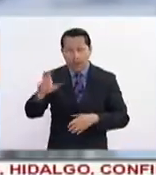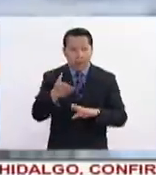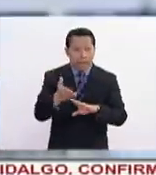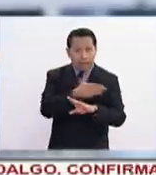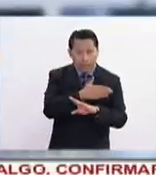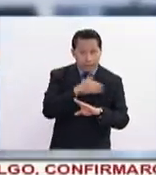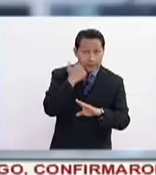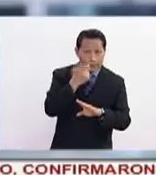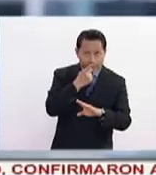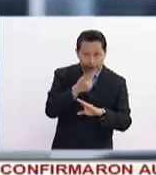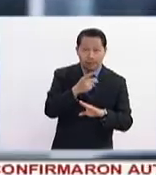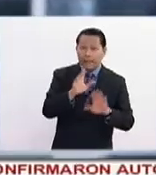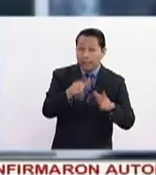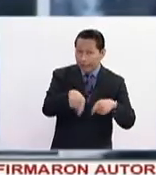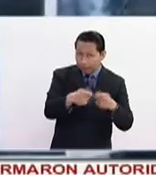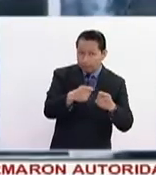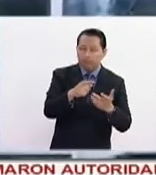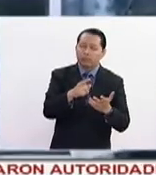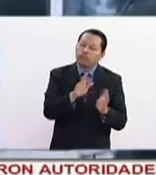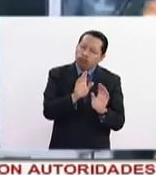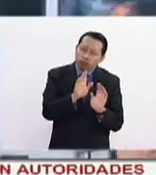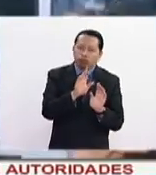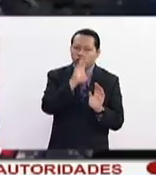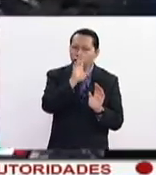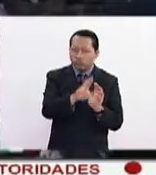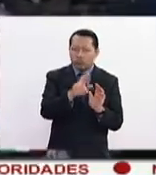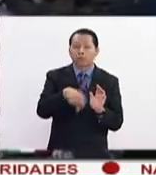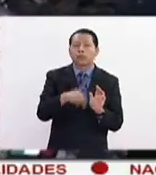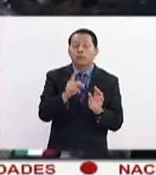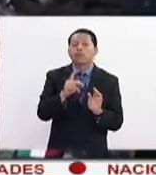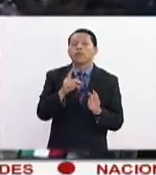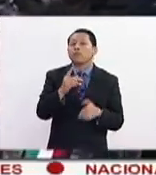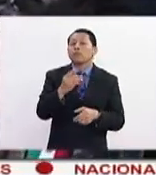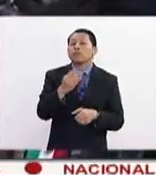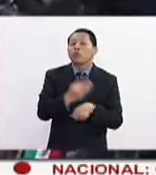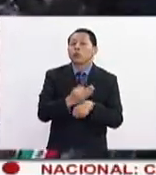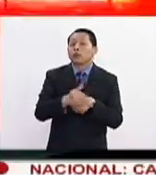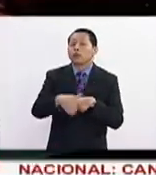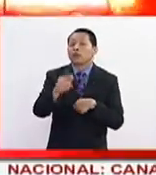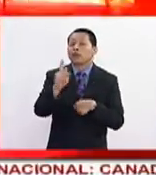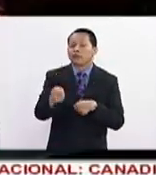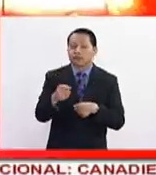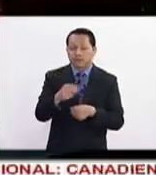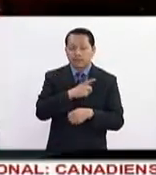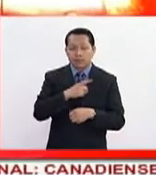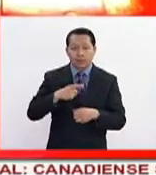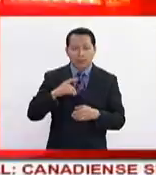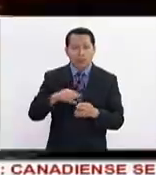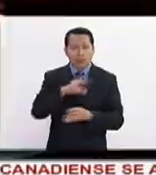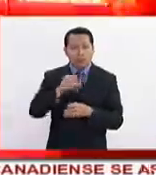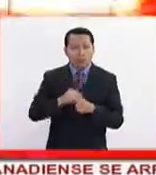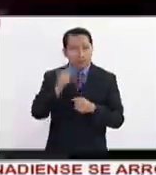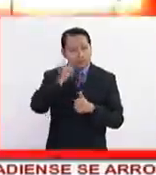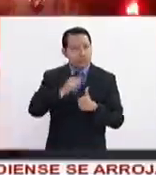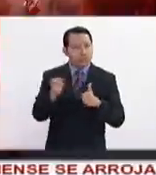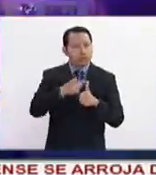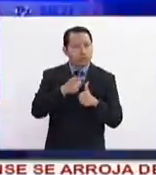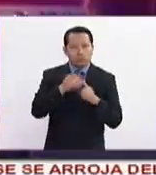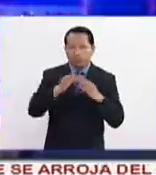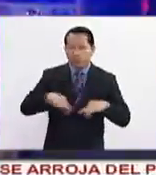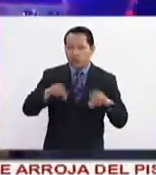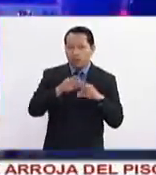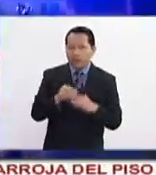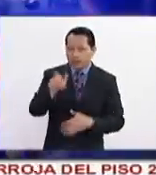habido en algunas ocasiones violación de los derechos humanos, ahora deberá mantenerse el principio pro persona, que